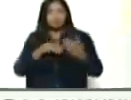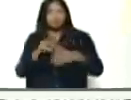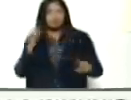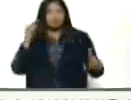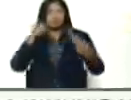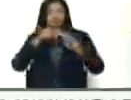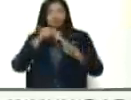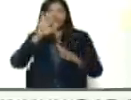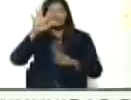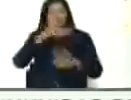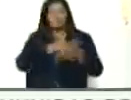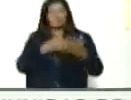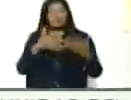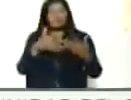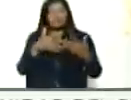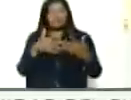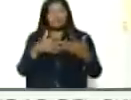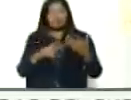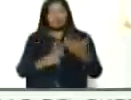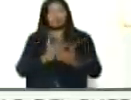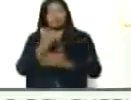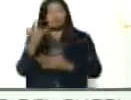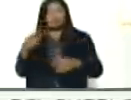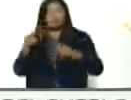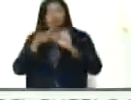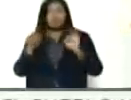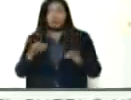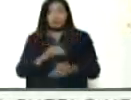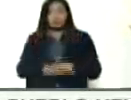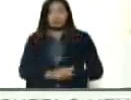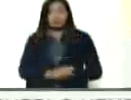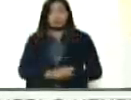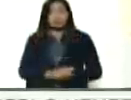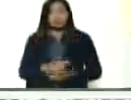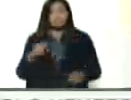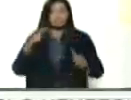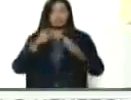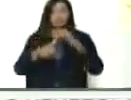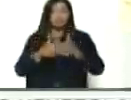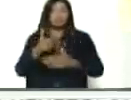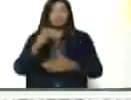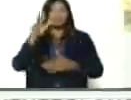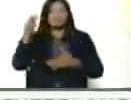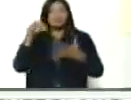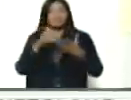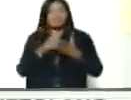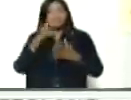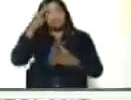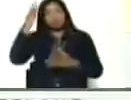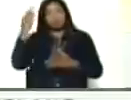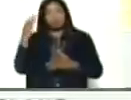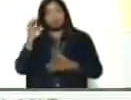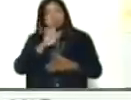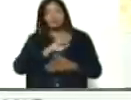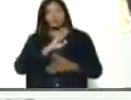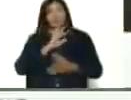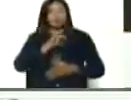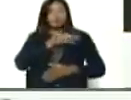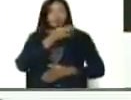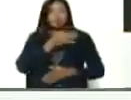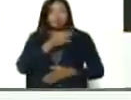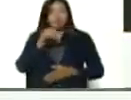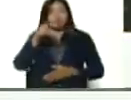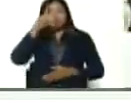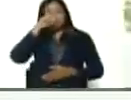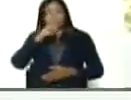meta de 5 millones de plantas este año vamos por la meta de más de tres mil consejos ecosocialistas este año y